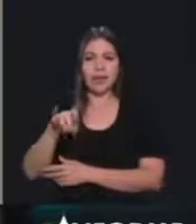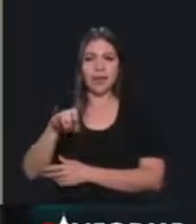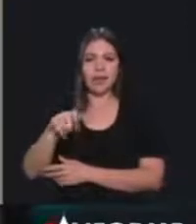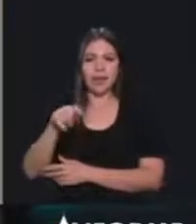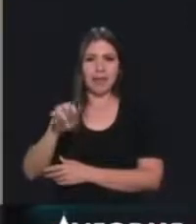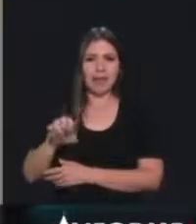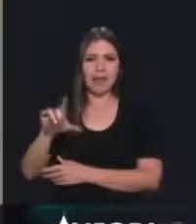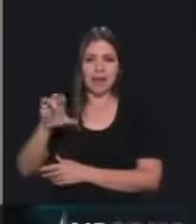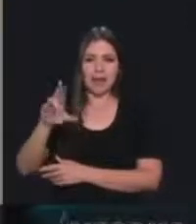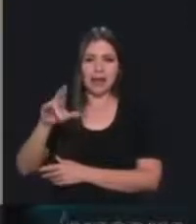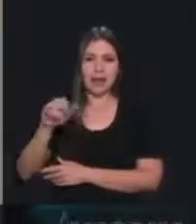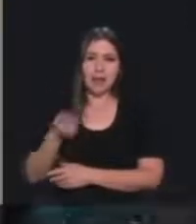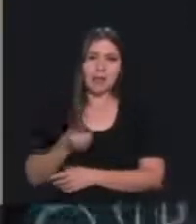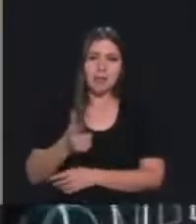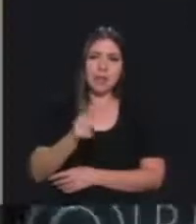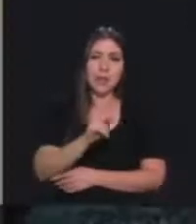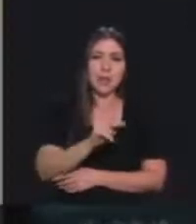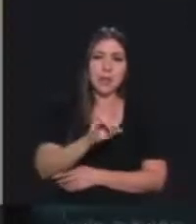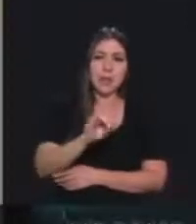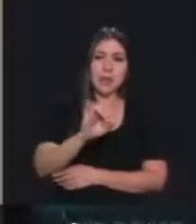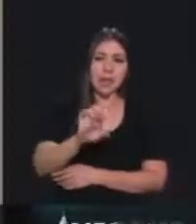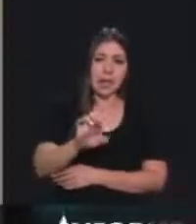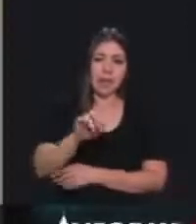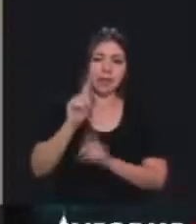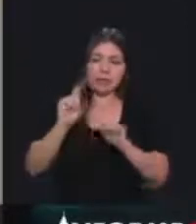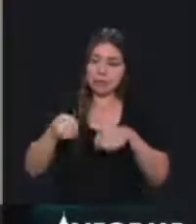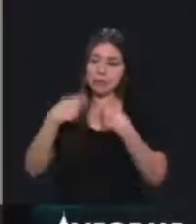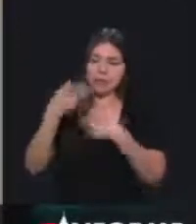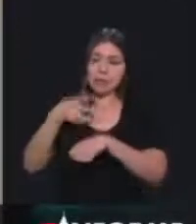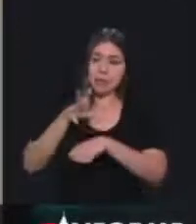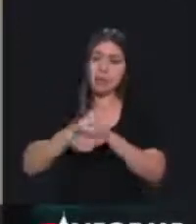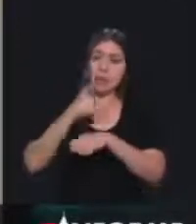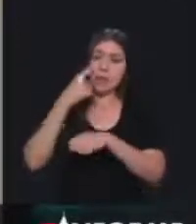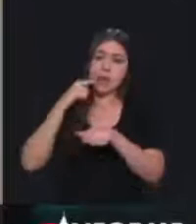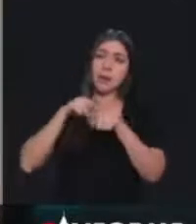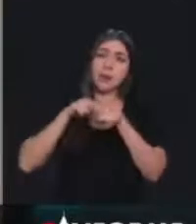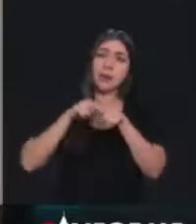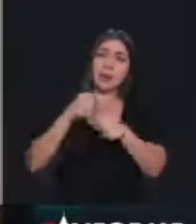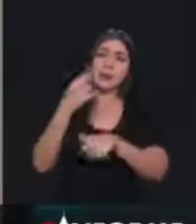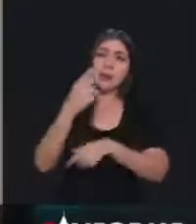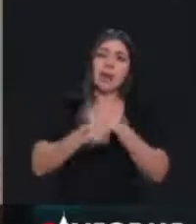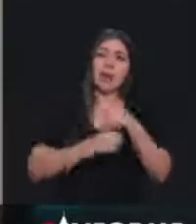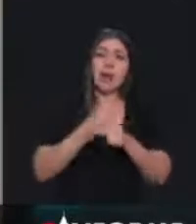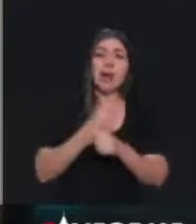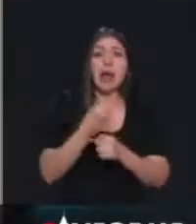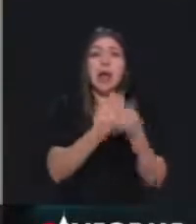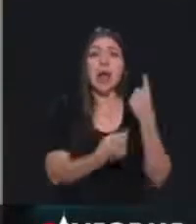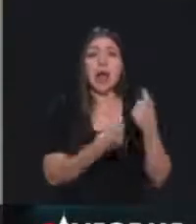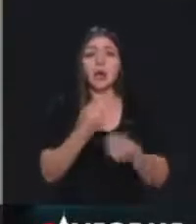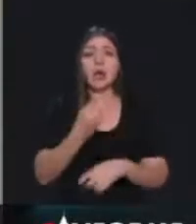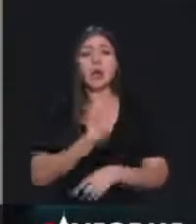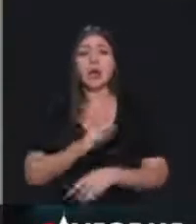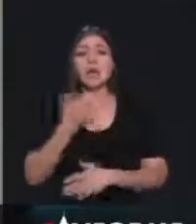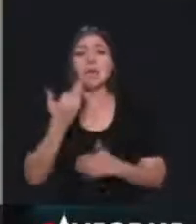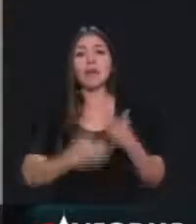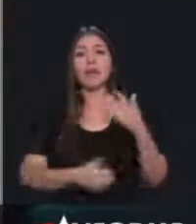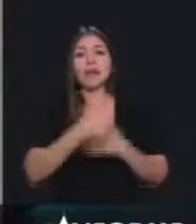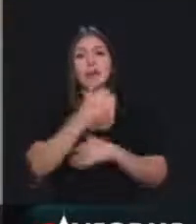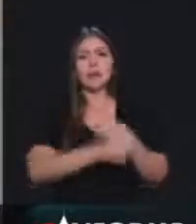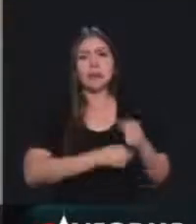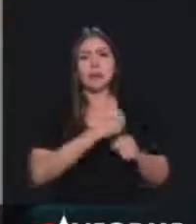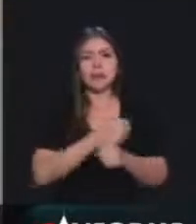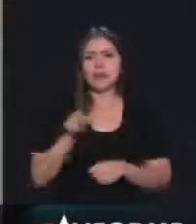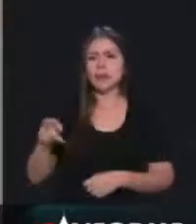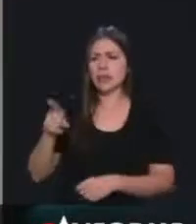dieron a 25 años. La mayoría les quedan 6 años. De hecho, Kimberly Clark tiene uno por